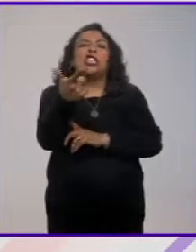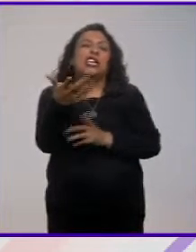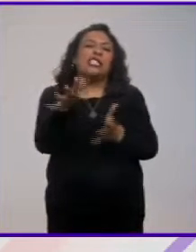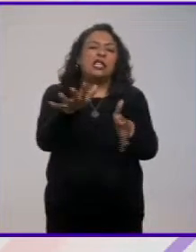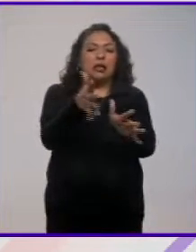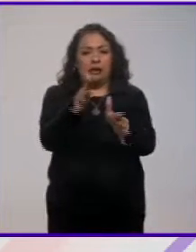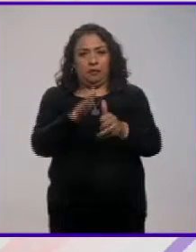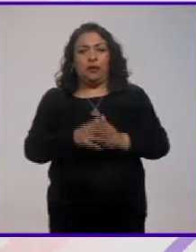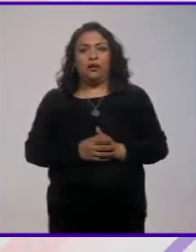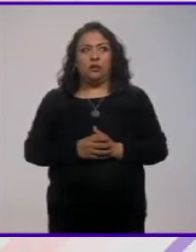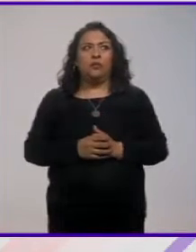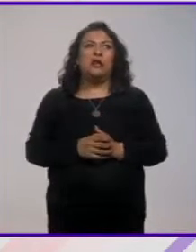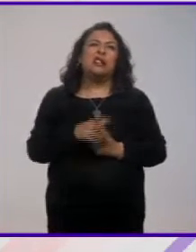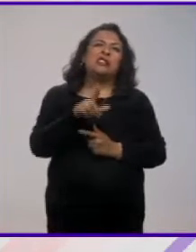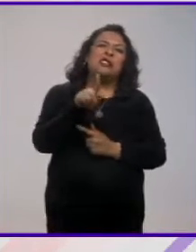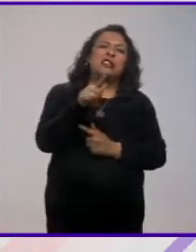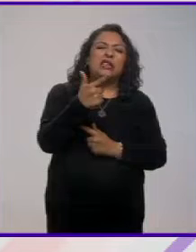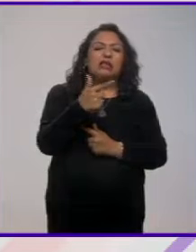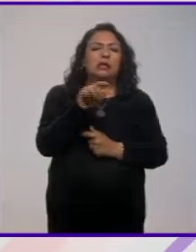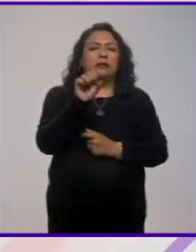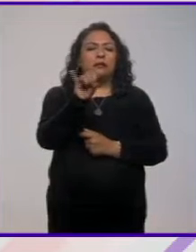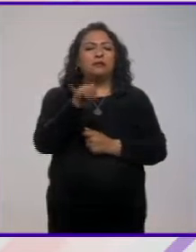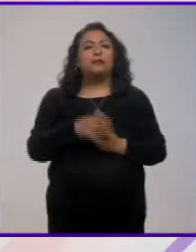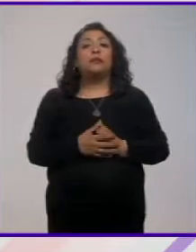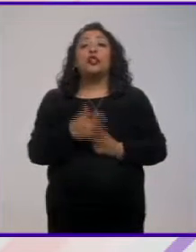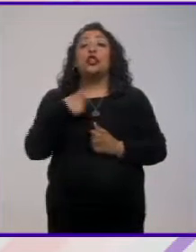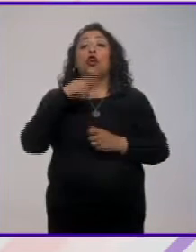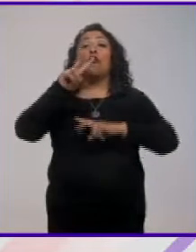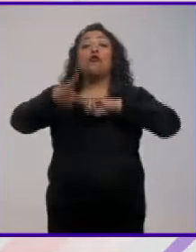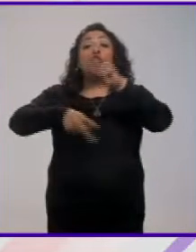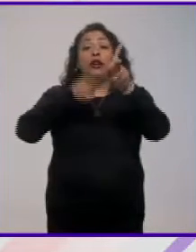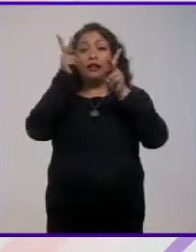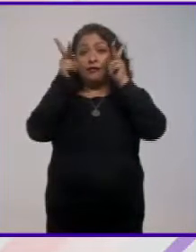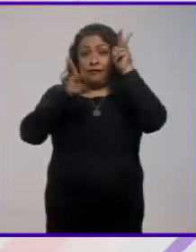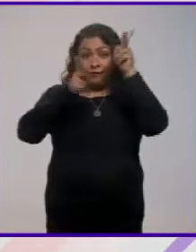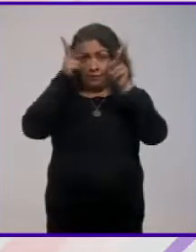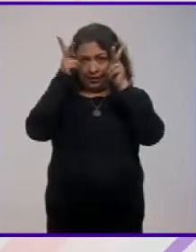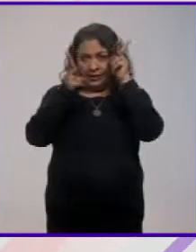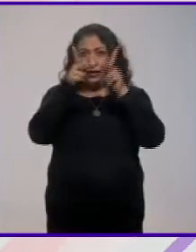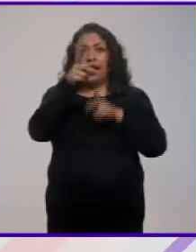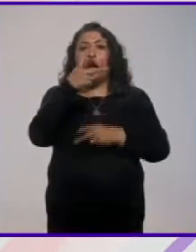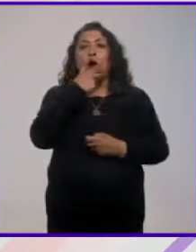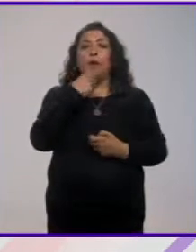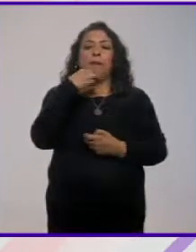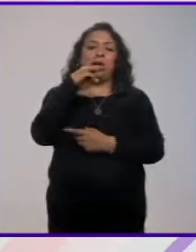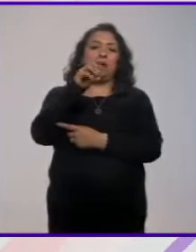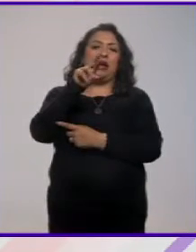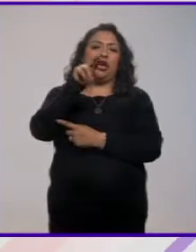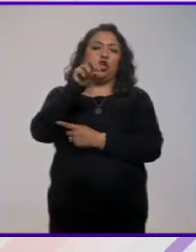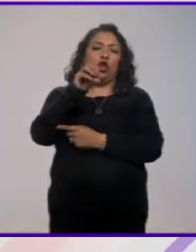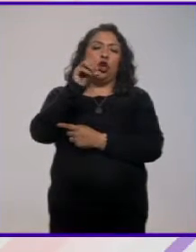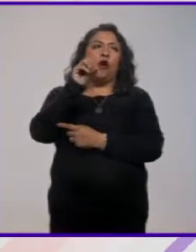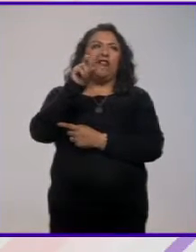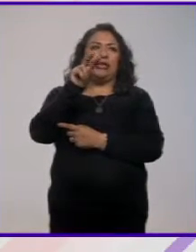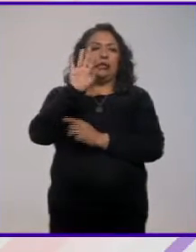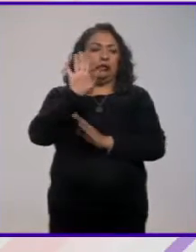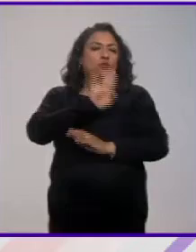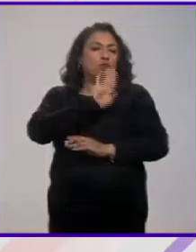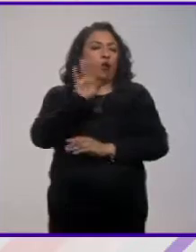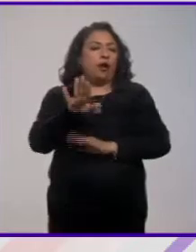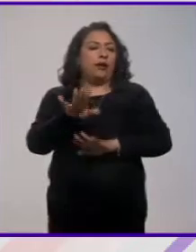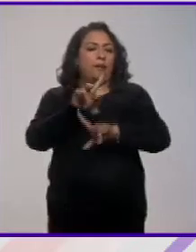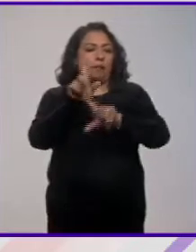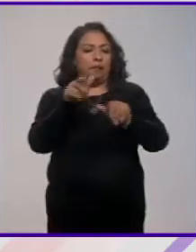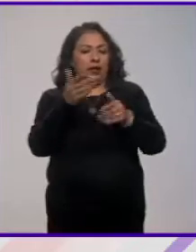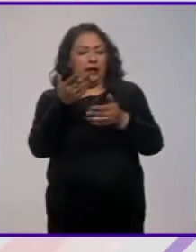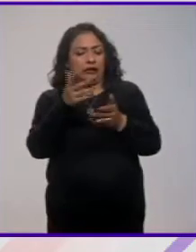1977, más o menos, 77, fui a visitar a Mario Vázquez Raña, que en paz descanse,